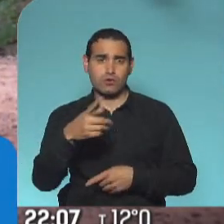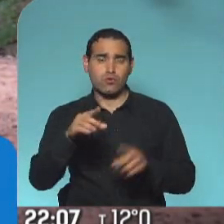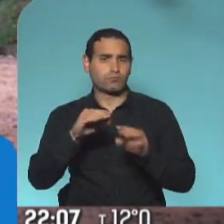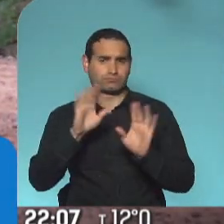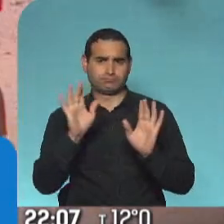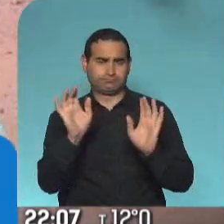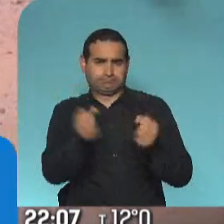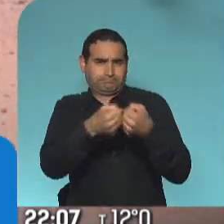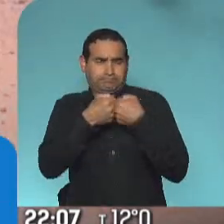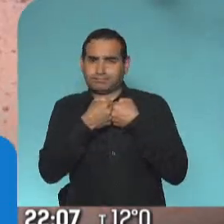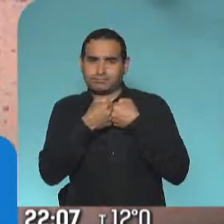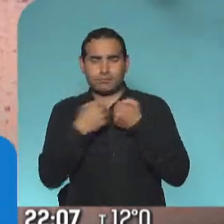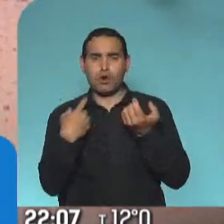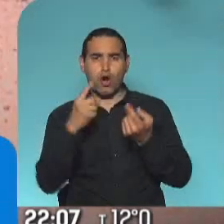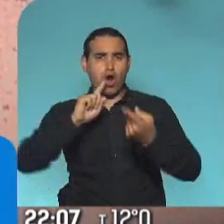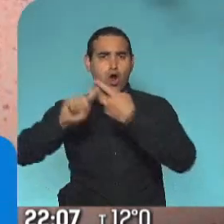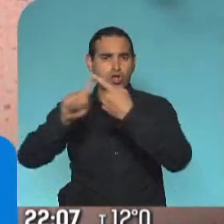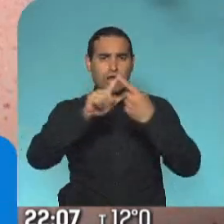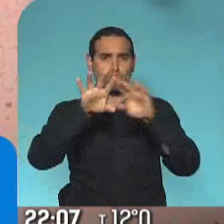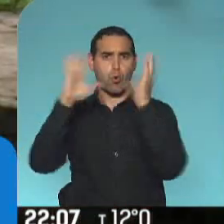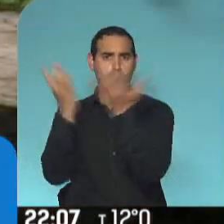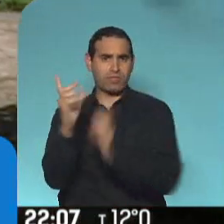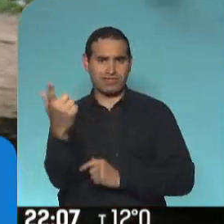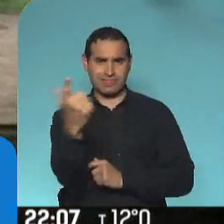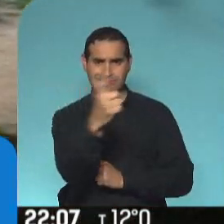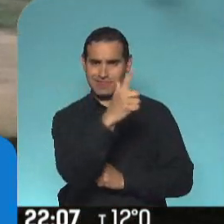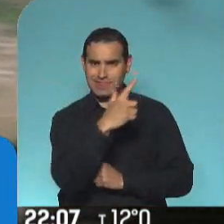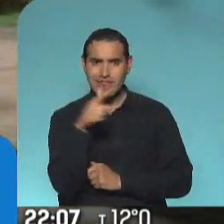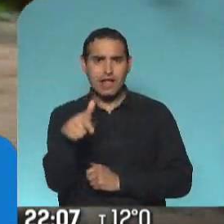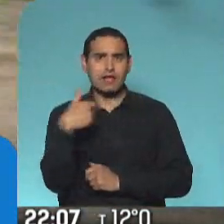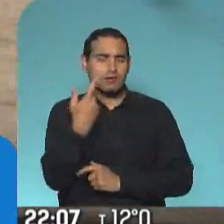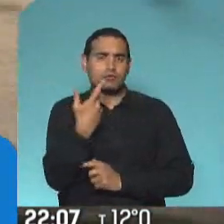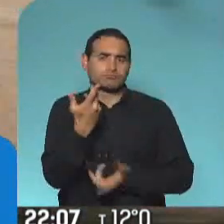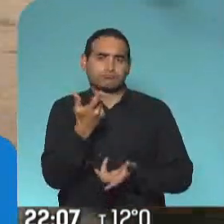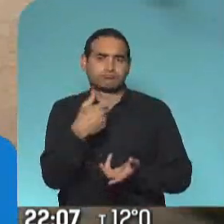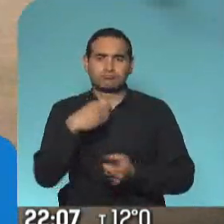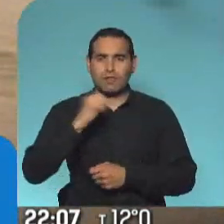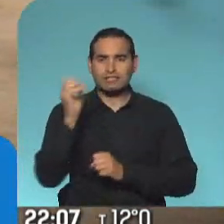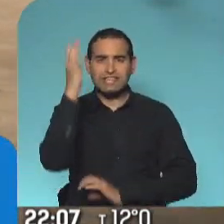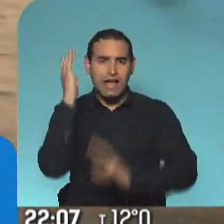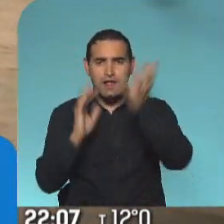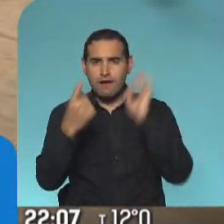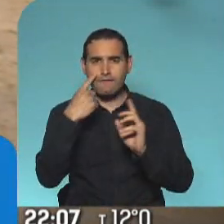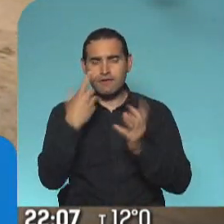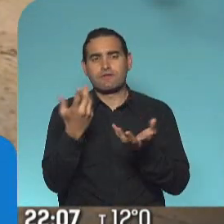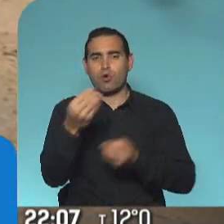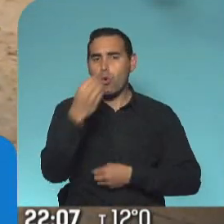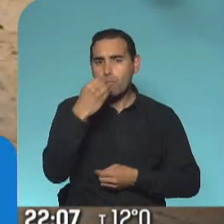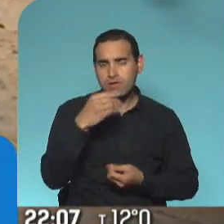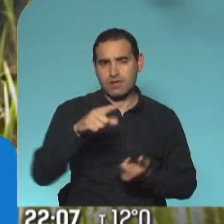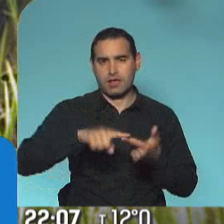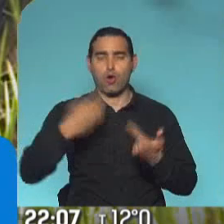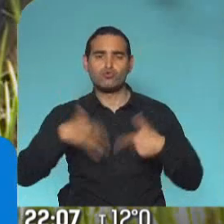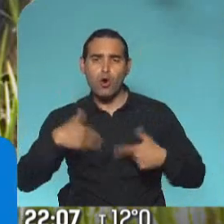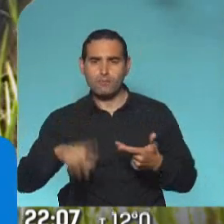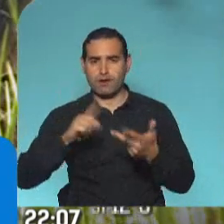total aislamiento, sin contacto con el mundo exterior, extrayendo de los recursos de la selva amazónica sus alimentos,